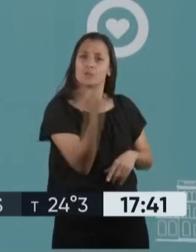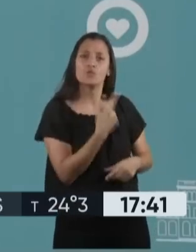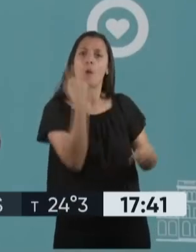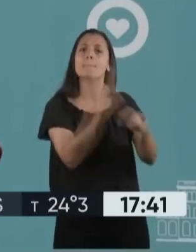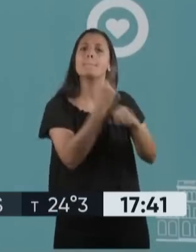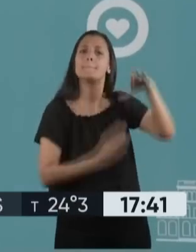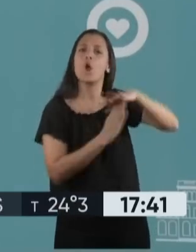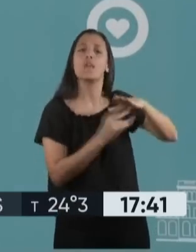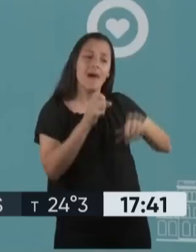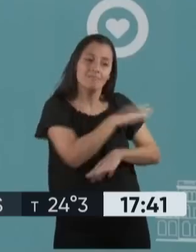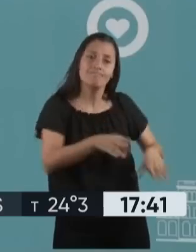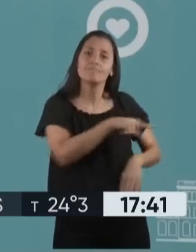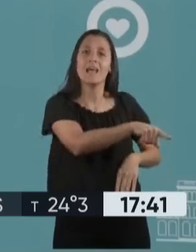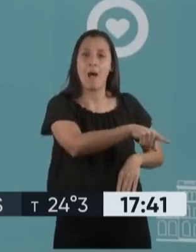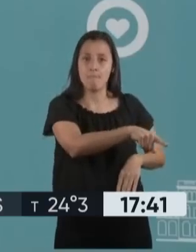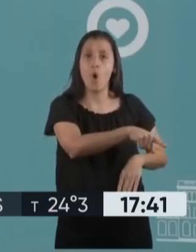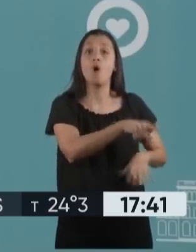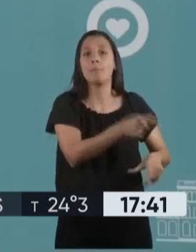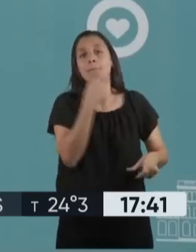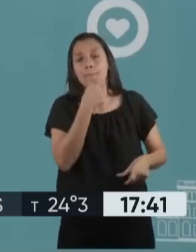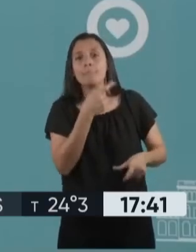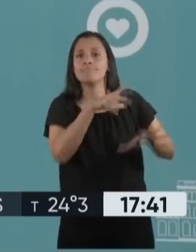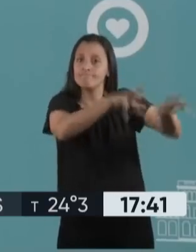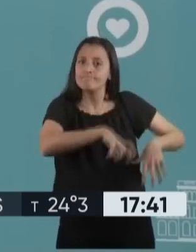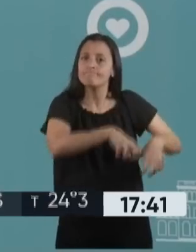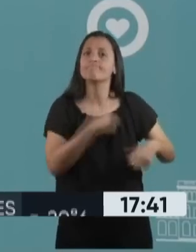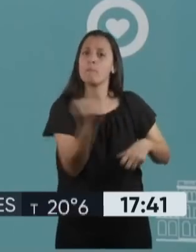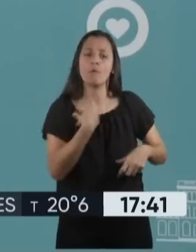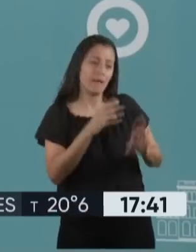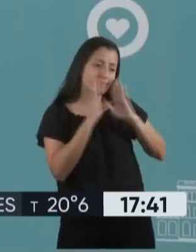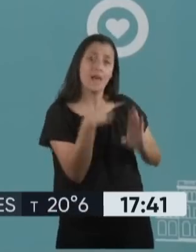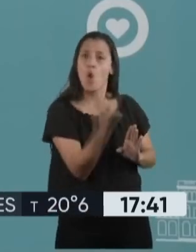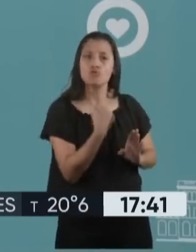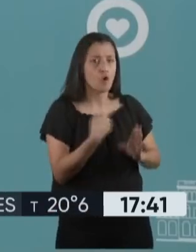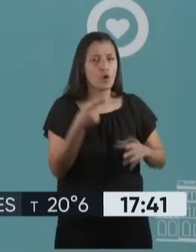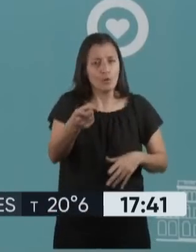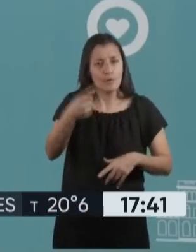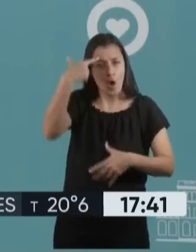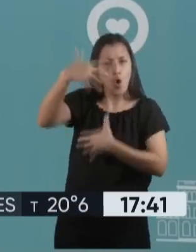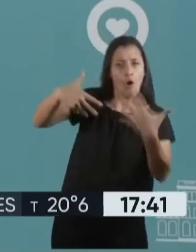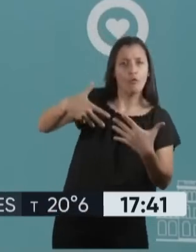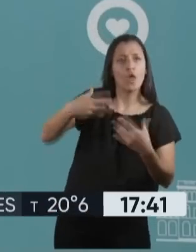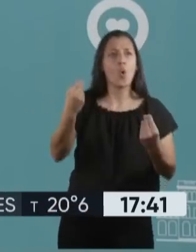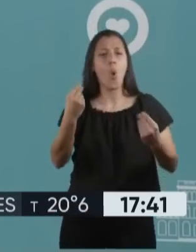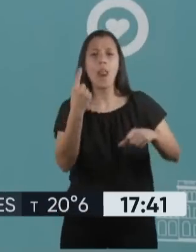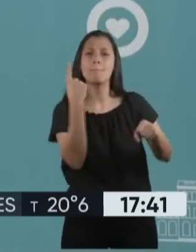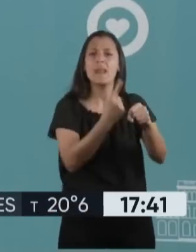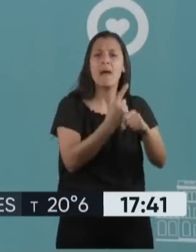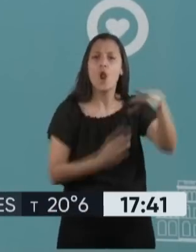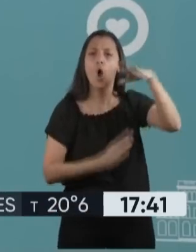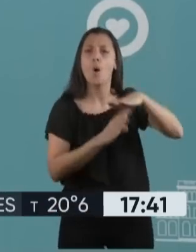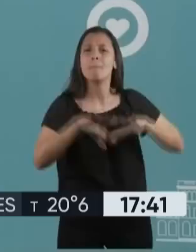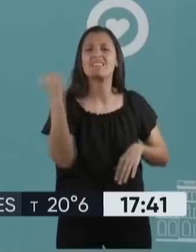el agro pueda efectivamente plantar y tener una buena cosecha, me parece que estamos confundidos con respecto a las prioridades que tiene que tener